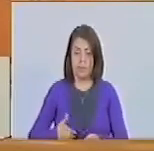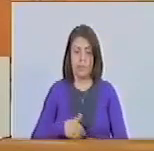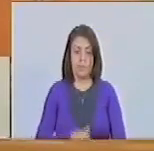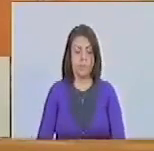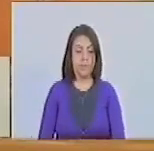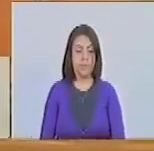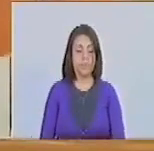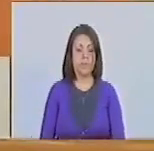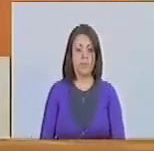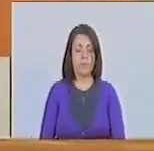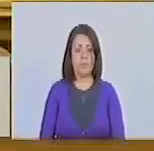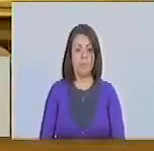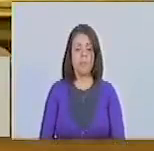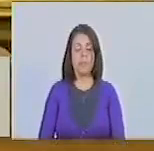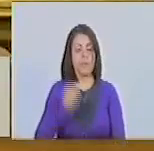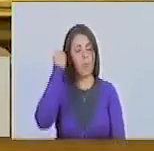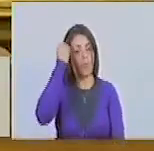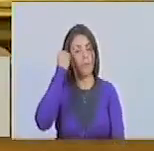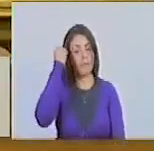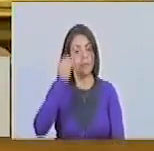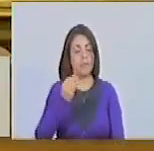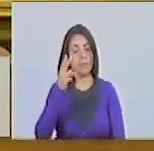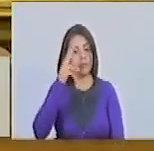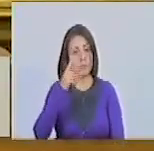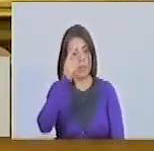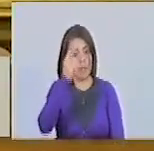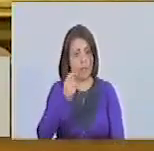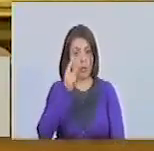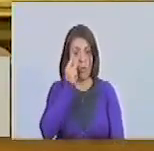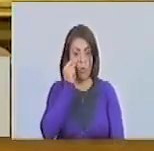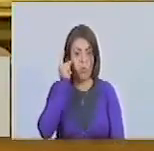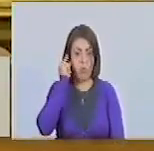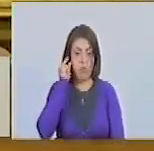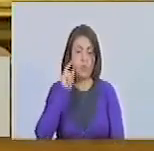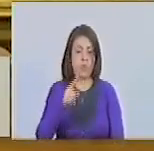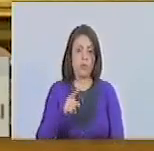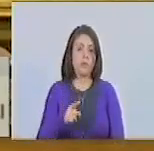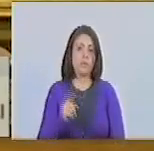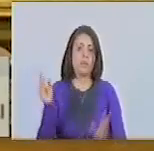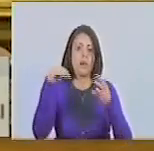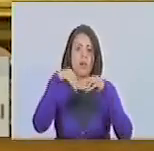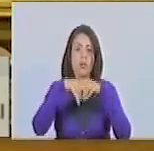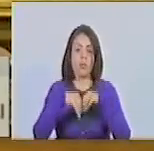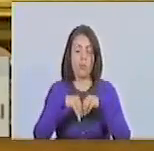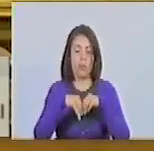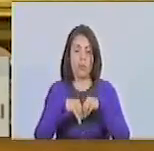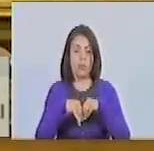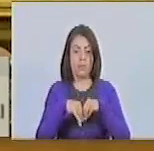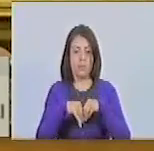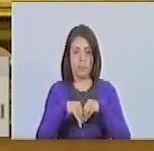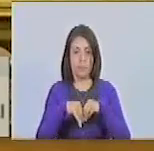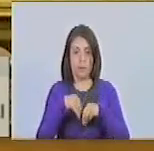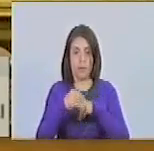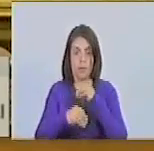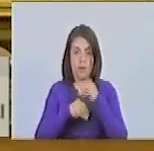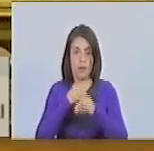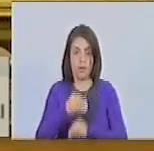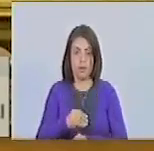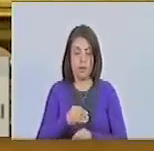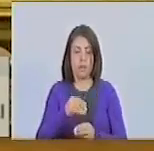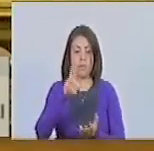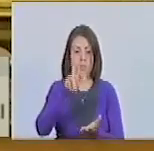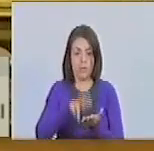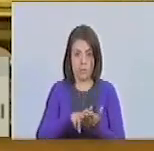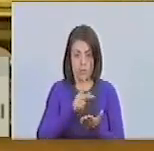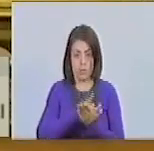ciudadano presidente. En consideración, las diputadas y diputados que estén de acuerdo con el